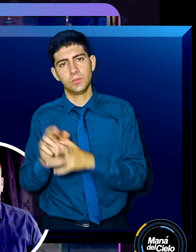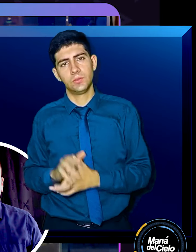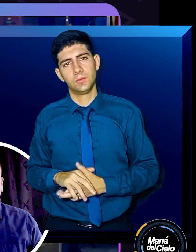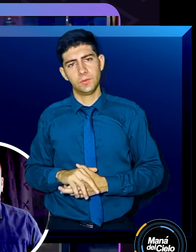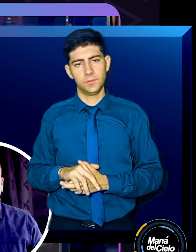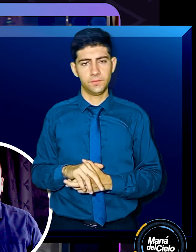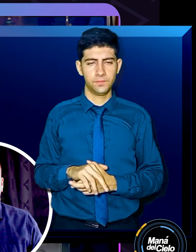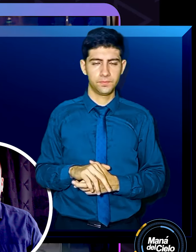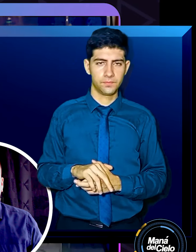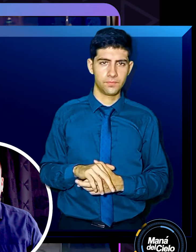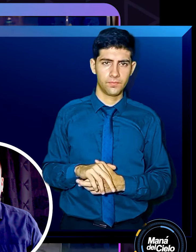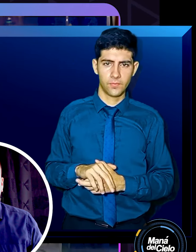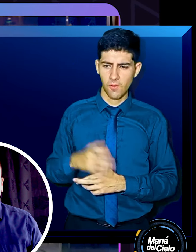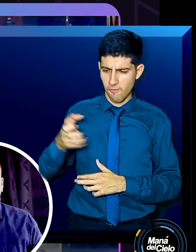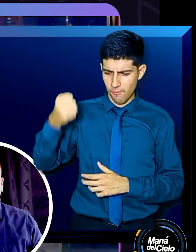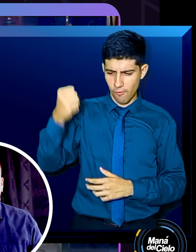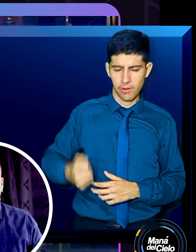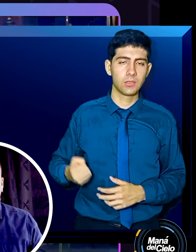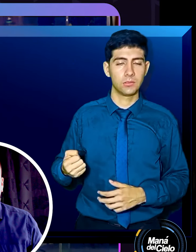Dios nos invitó a un río.